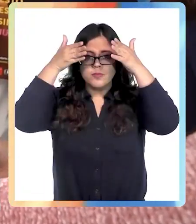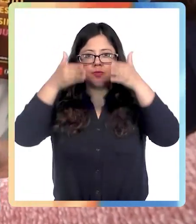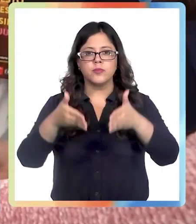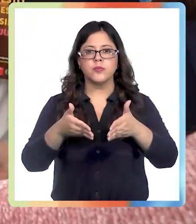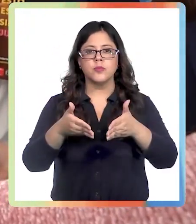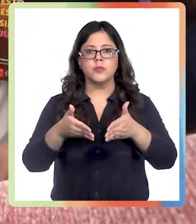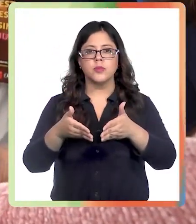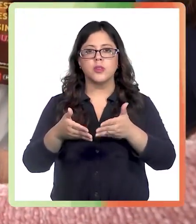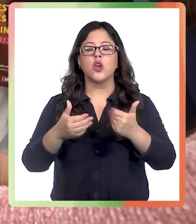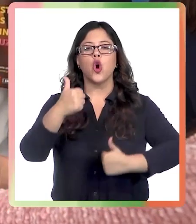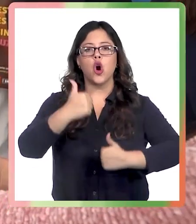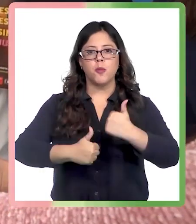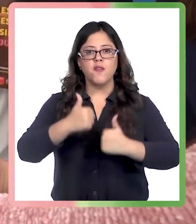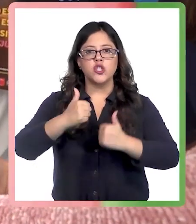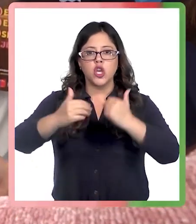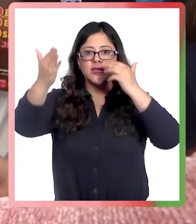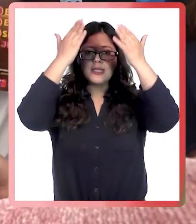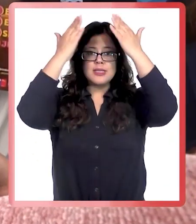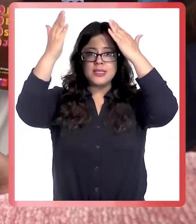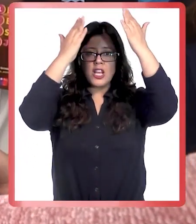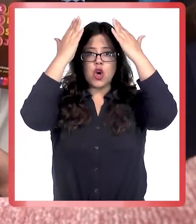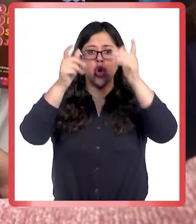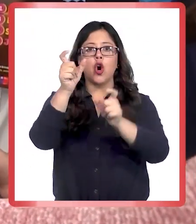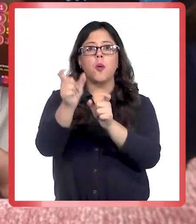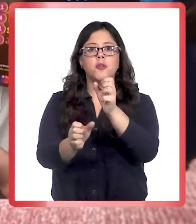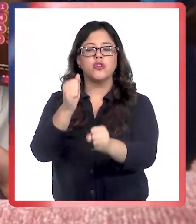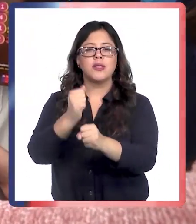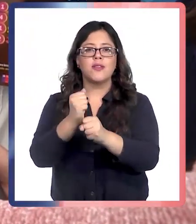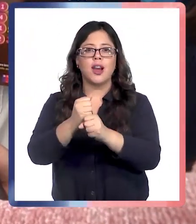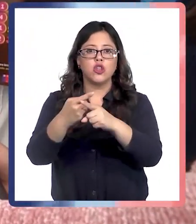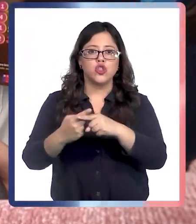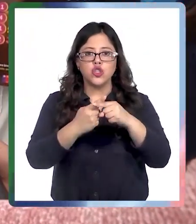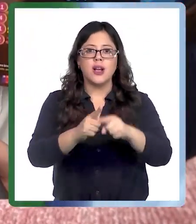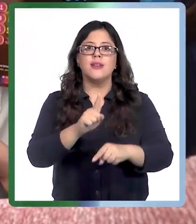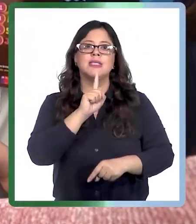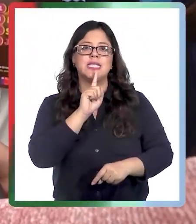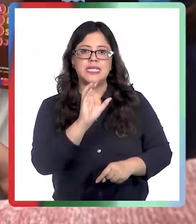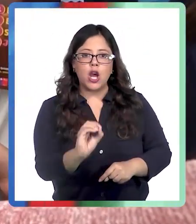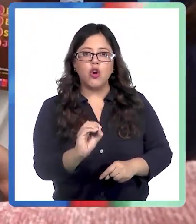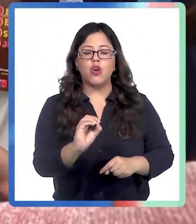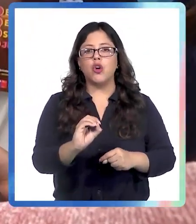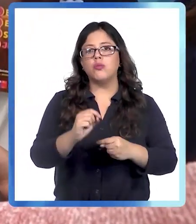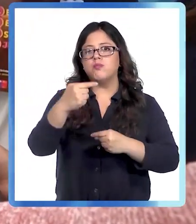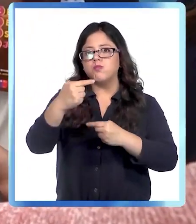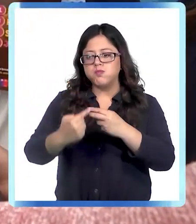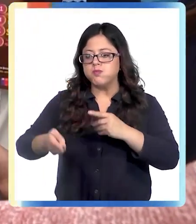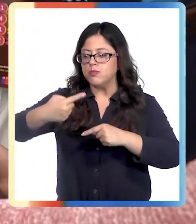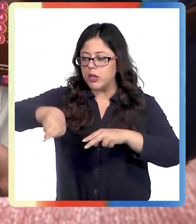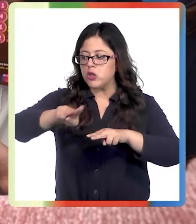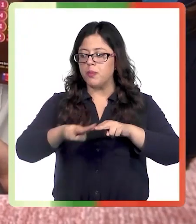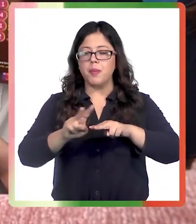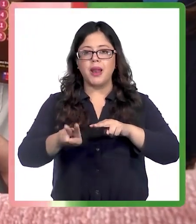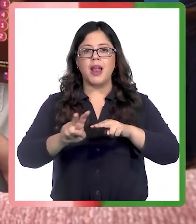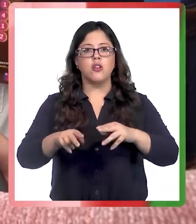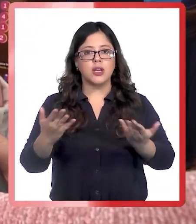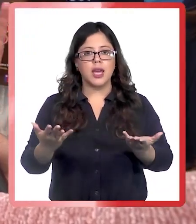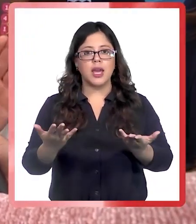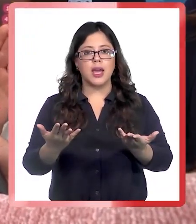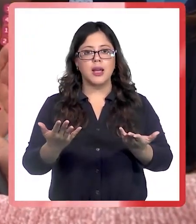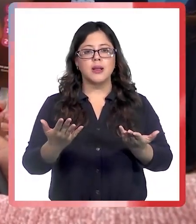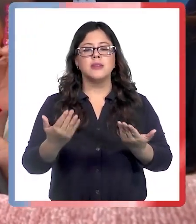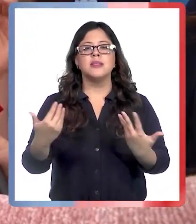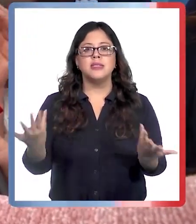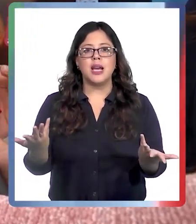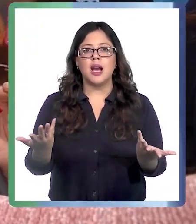atención principalmente con profesionales psicólogos, trabajadoras sociales, terapeutas ocupacionales, que están preparados para poder dar una